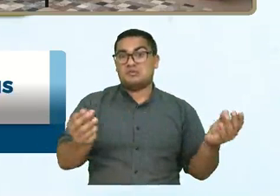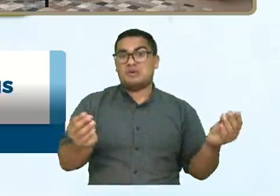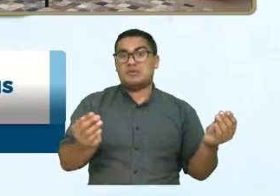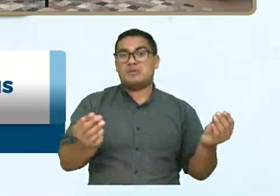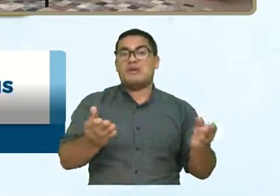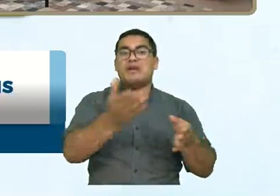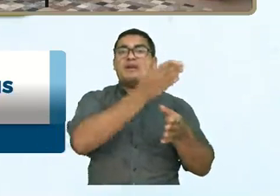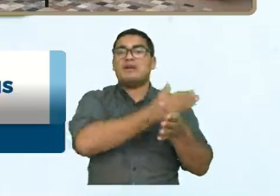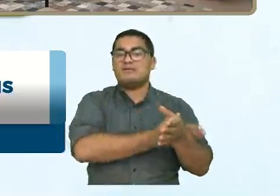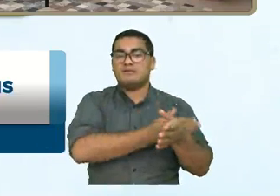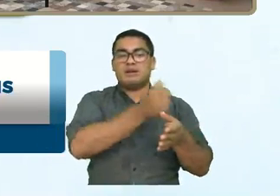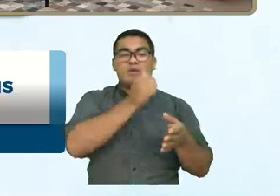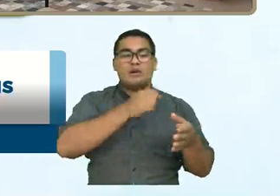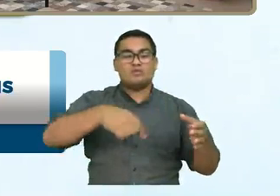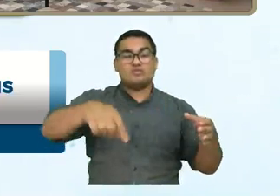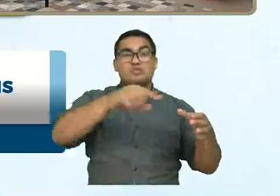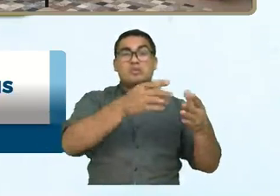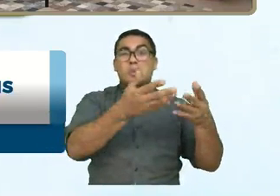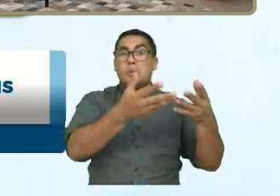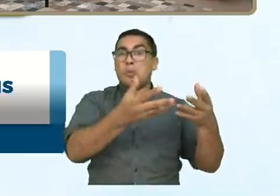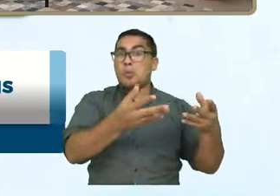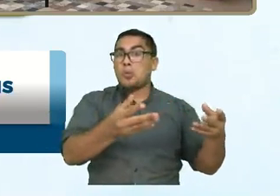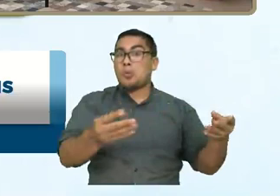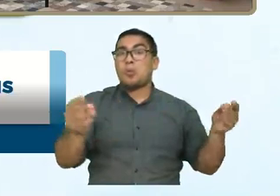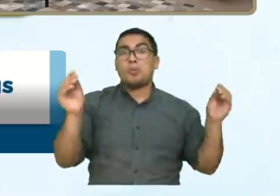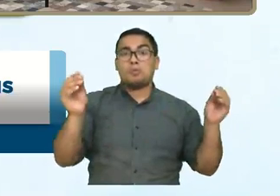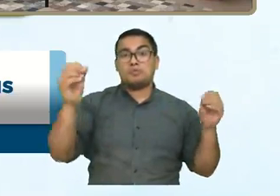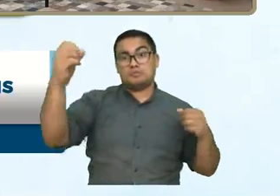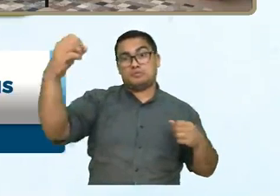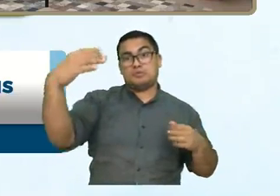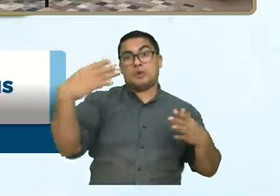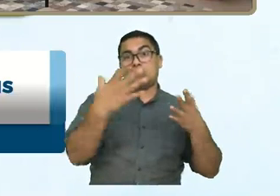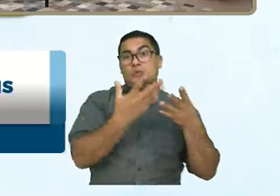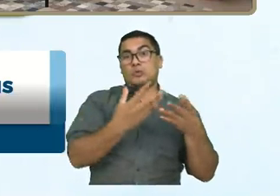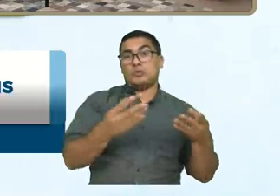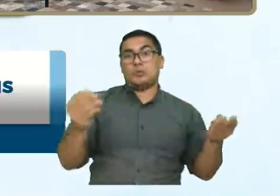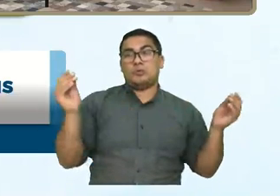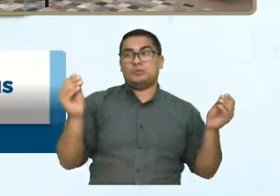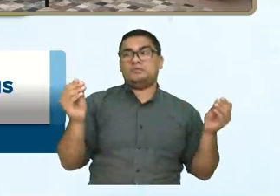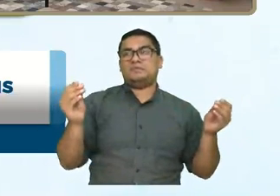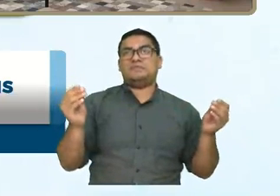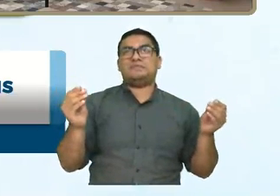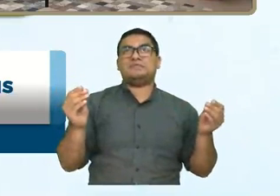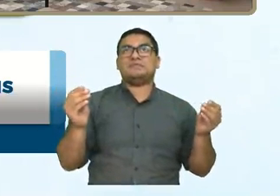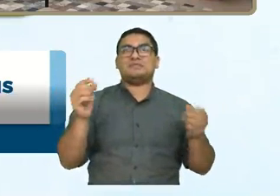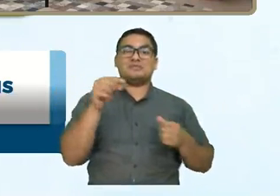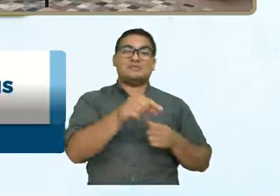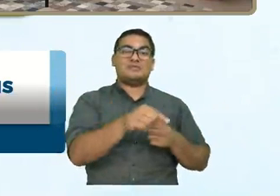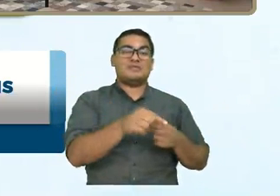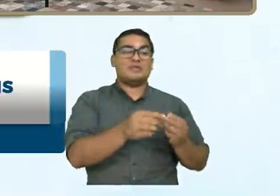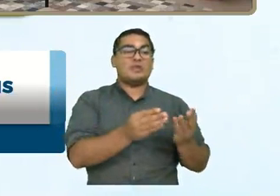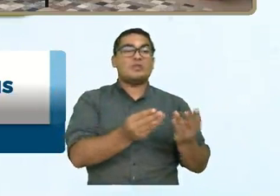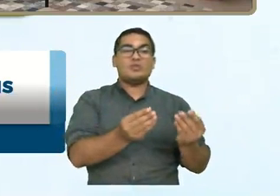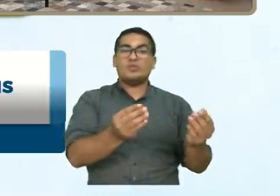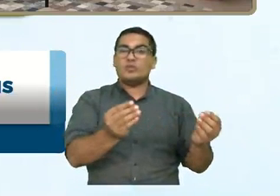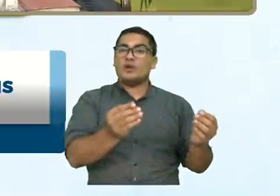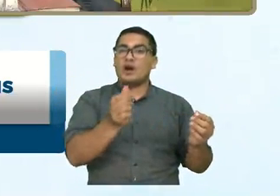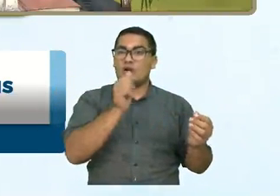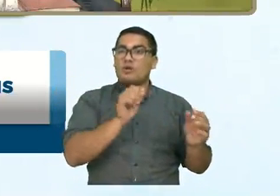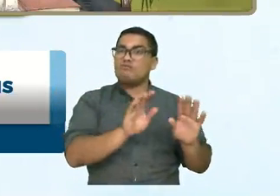agua ahí estancada, se evaporó por el sol y un poco de humedad ahí puede